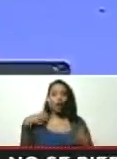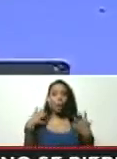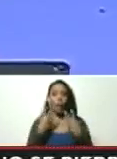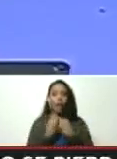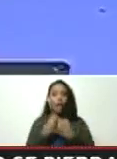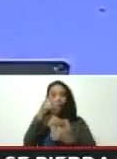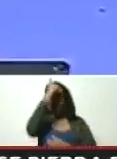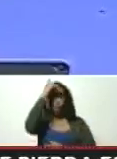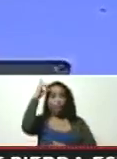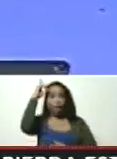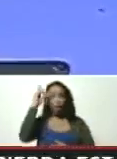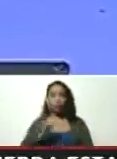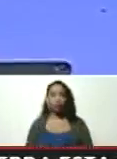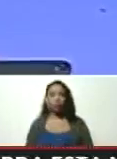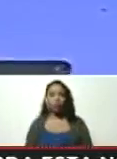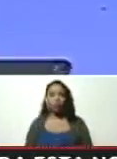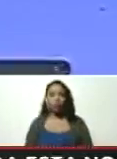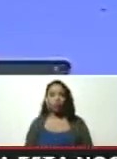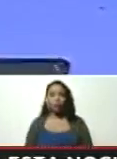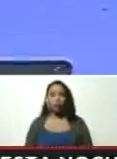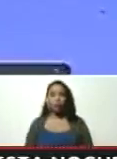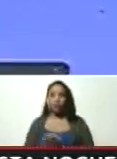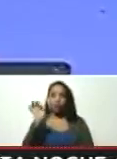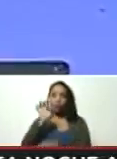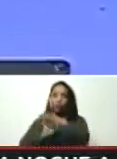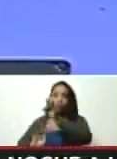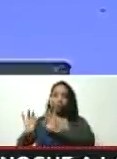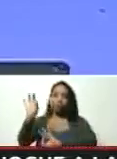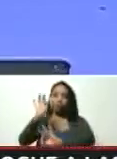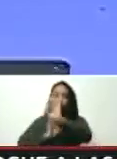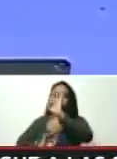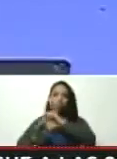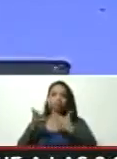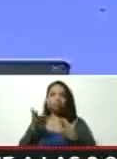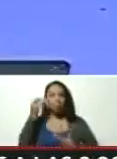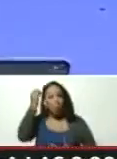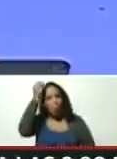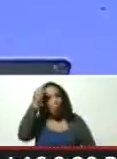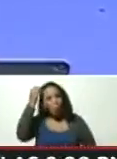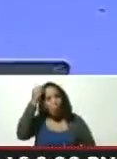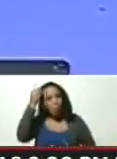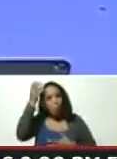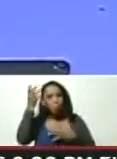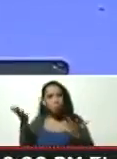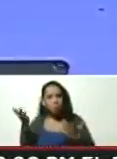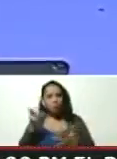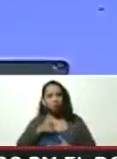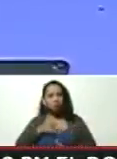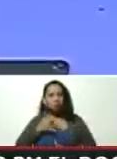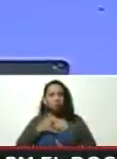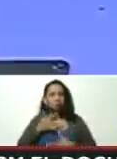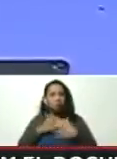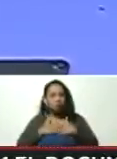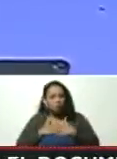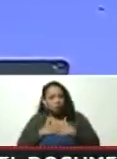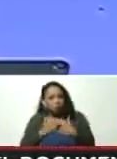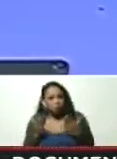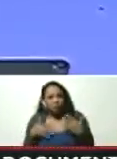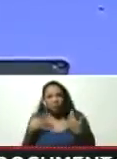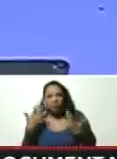pues, nos diera sus apreciaciones, sus sentimientos,